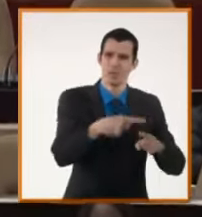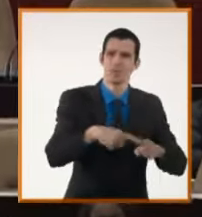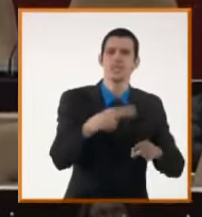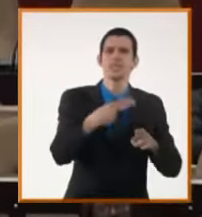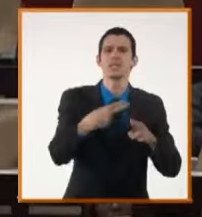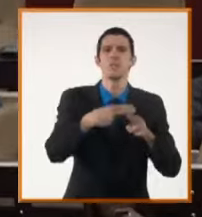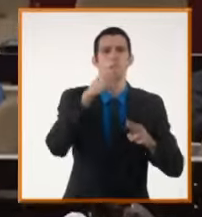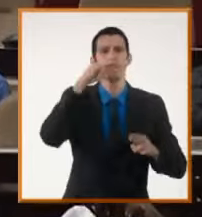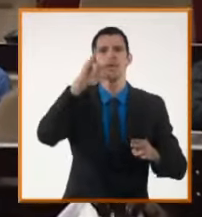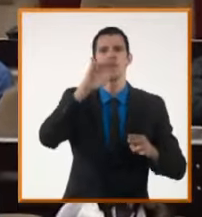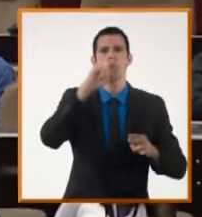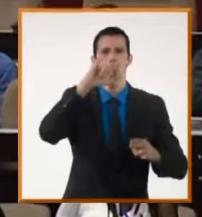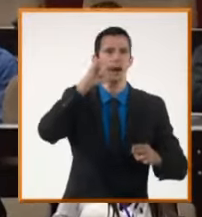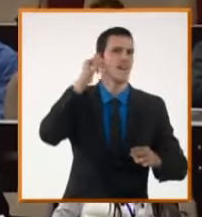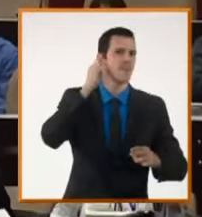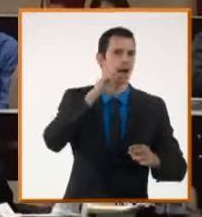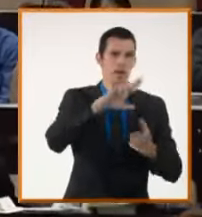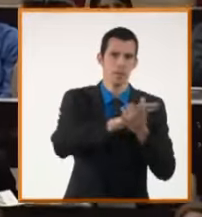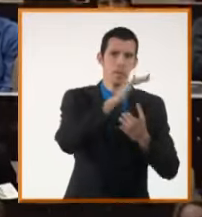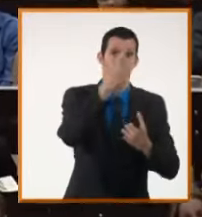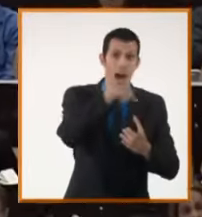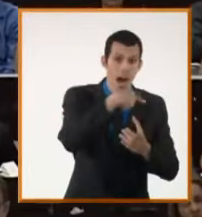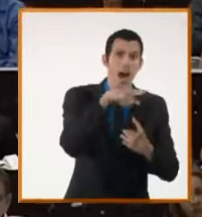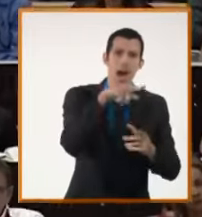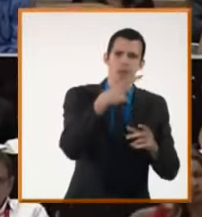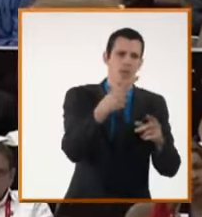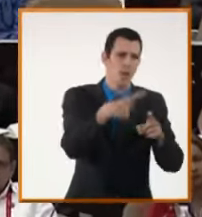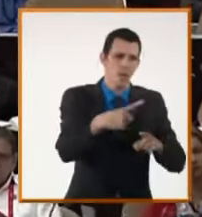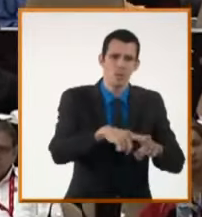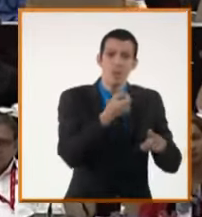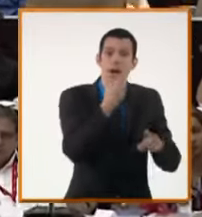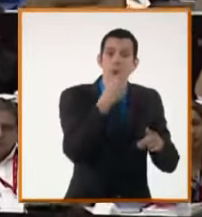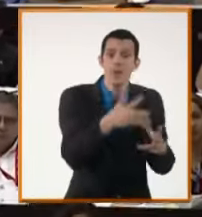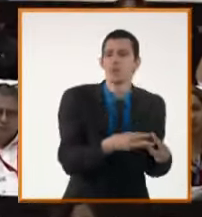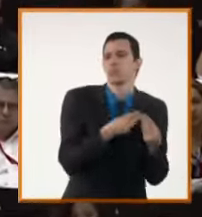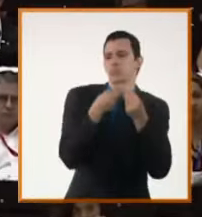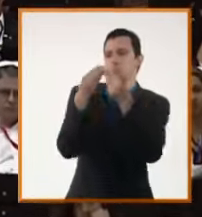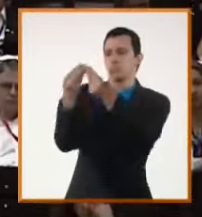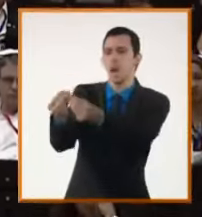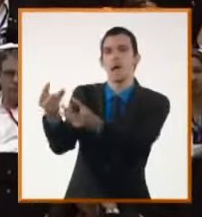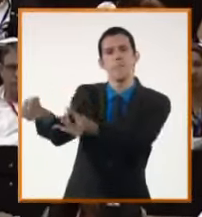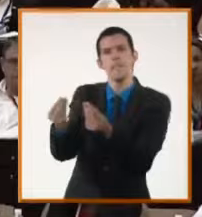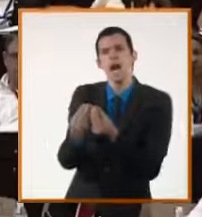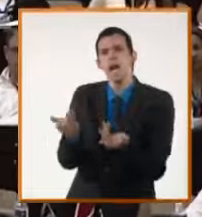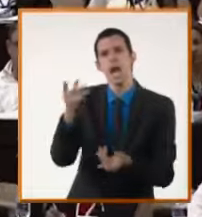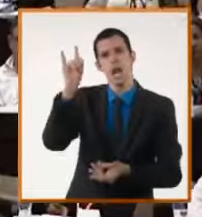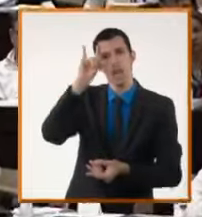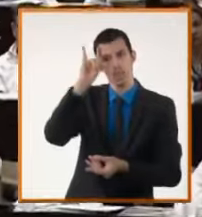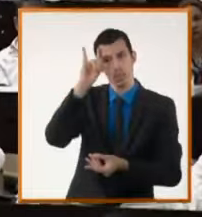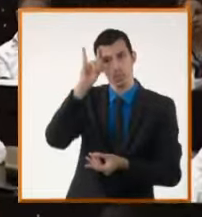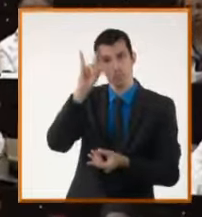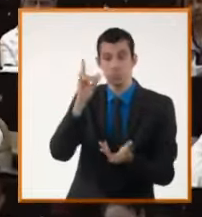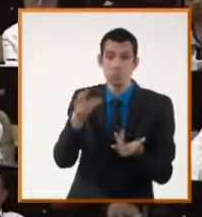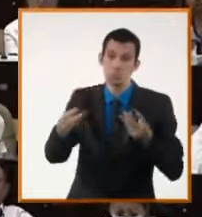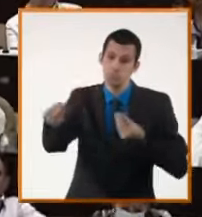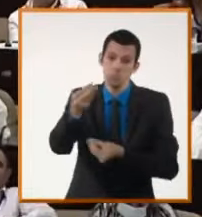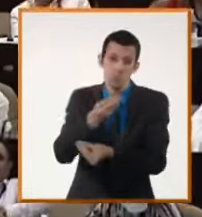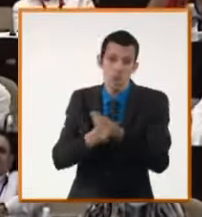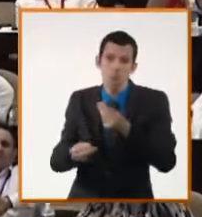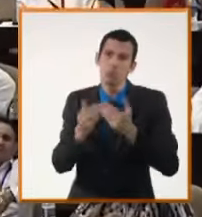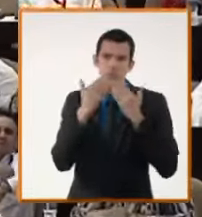de leche que fue la leche que le llevó a muchos niños. Entonces, así tenemos que lograr que otros sectores de la